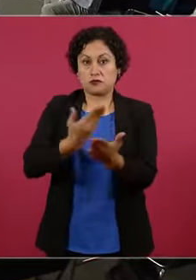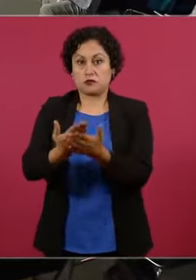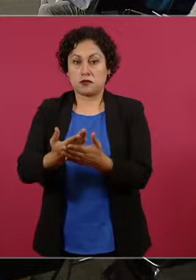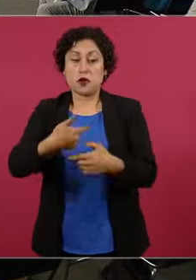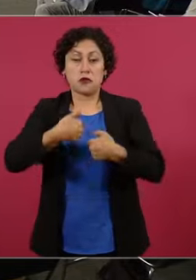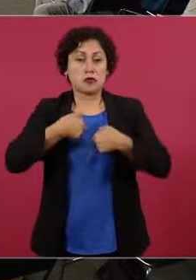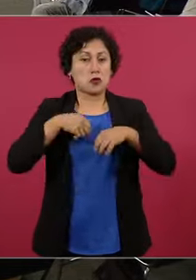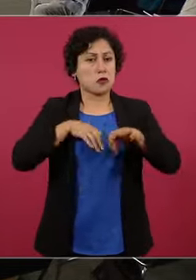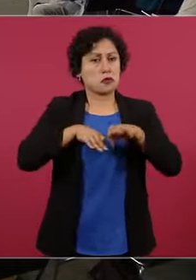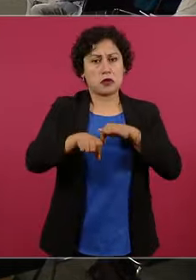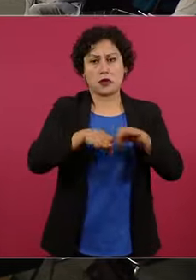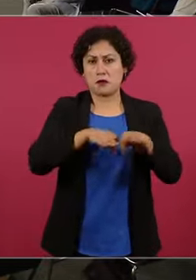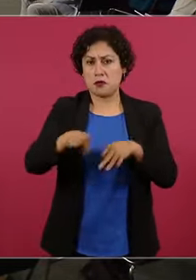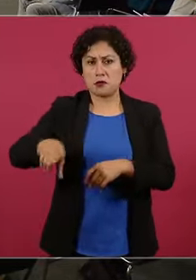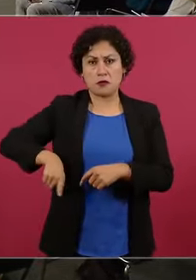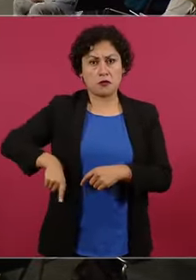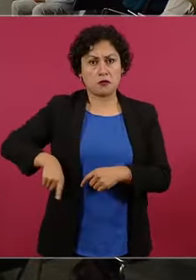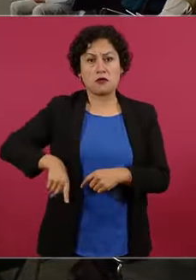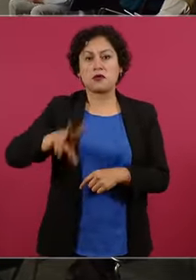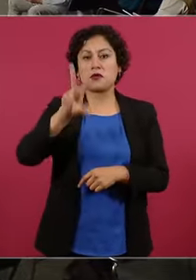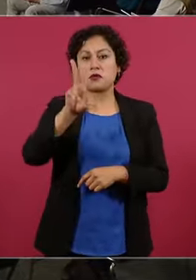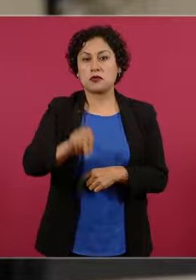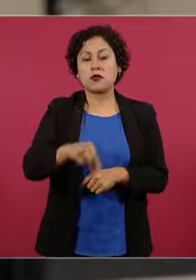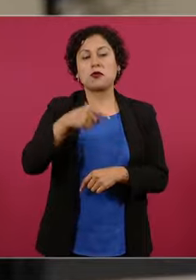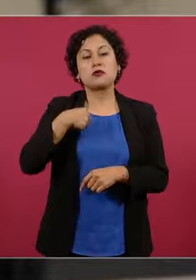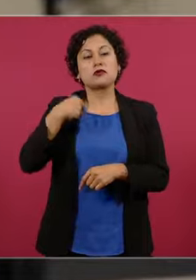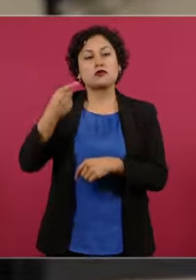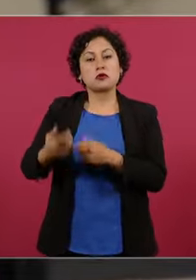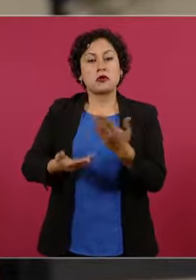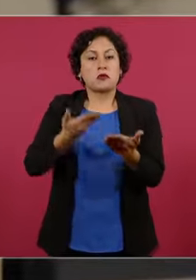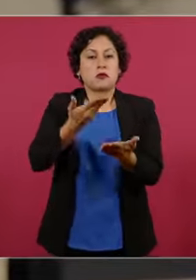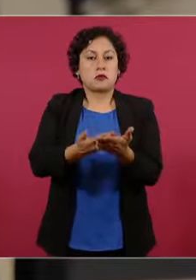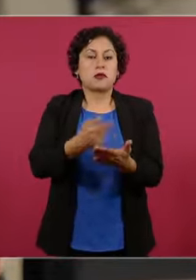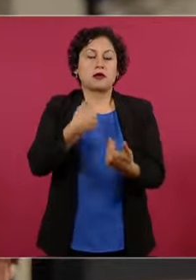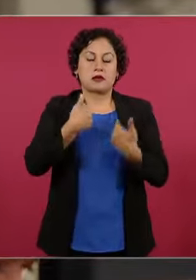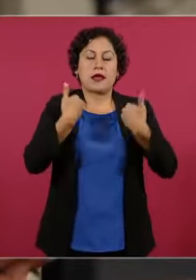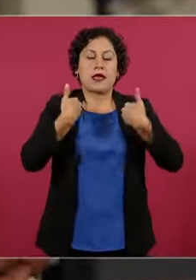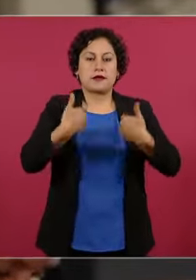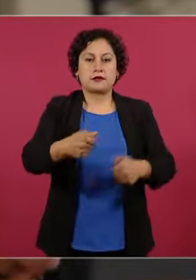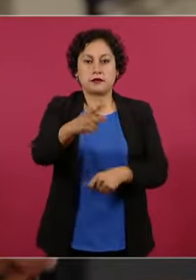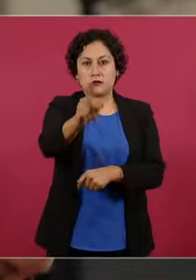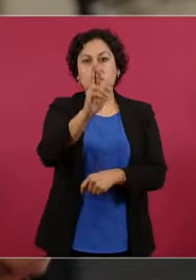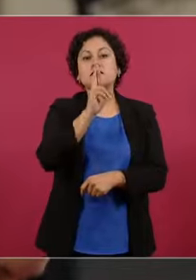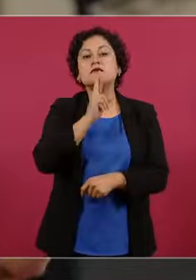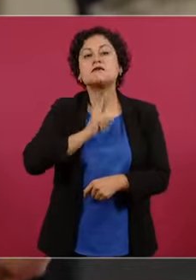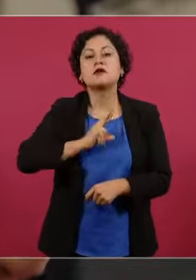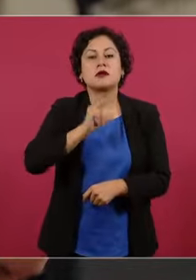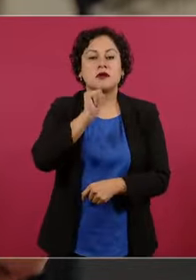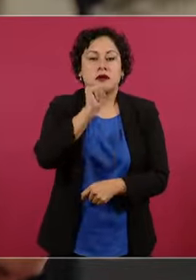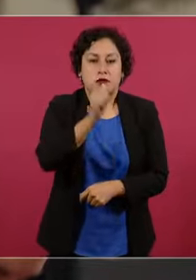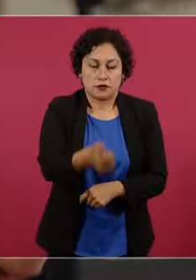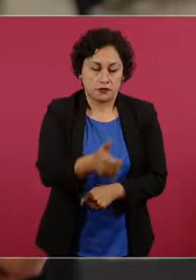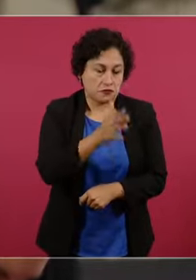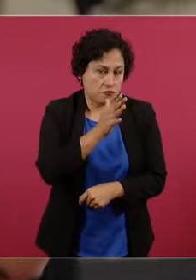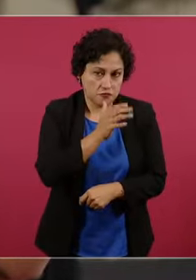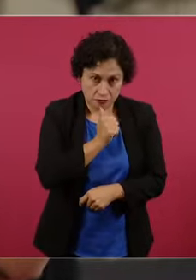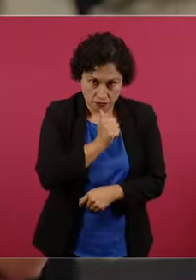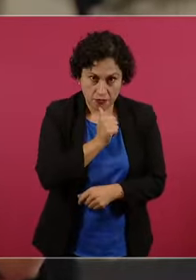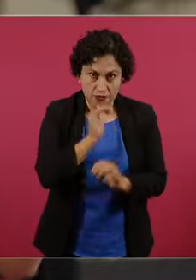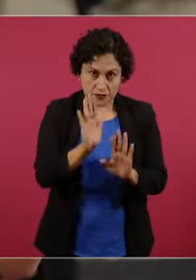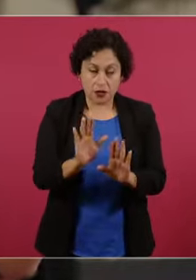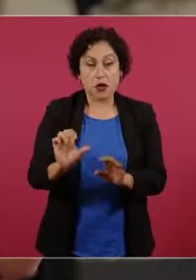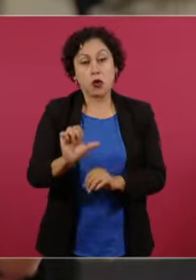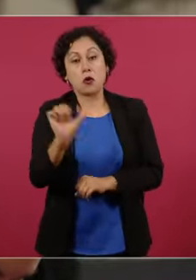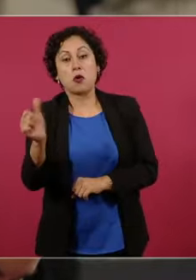haré los posicionamientos. Entiendo que no puede contestar. Y una denuncia que nos hacen llegar el día de hoy, señor presidente. Poco se ha